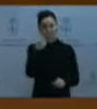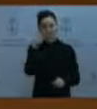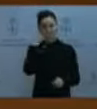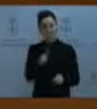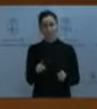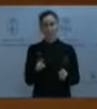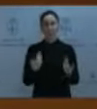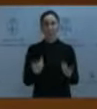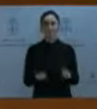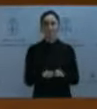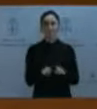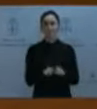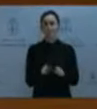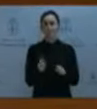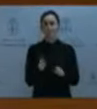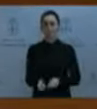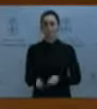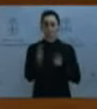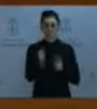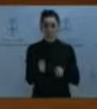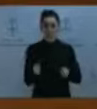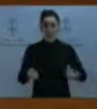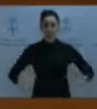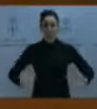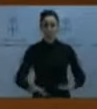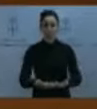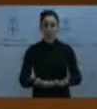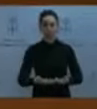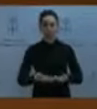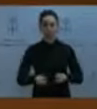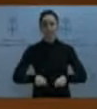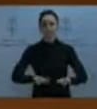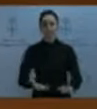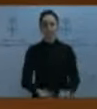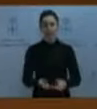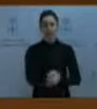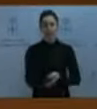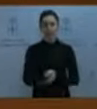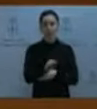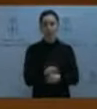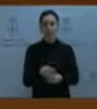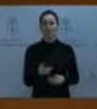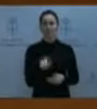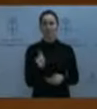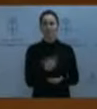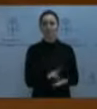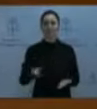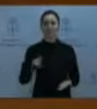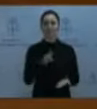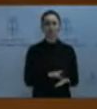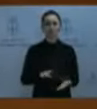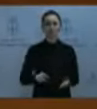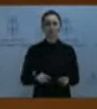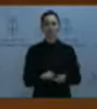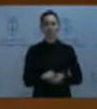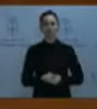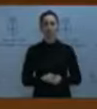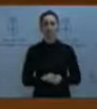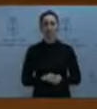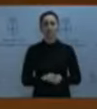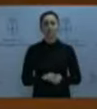más ambientalmente sostenibles. Lo hemos hecho en todos los foros en los que hemos tenido oportunidad, en Madrid